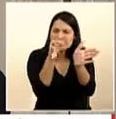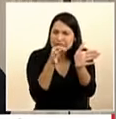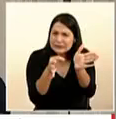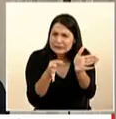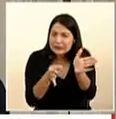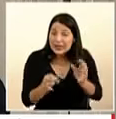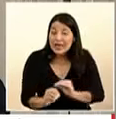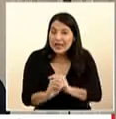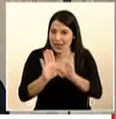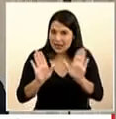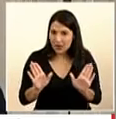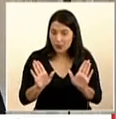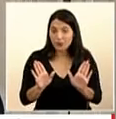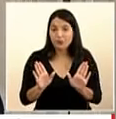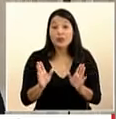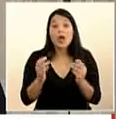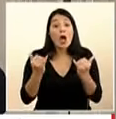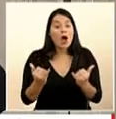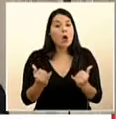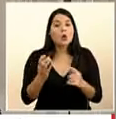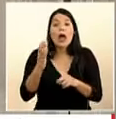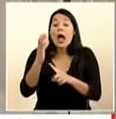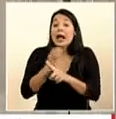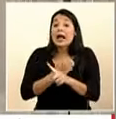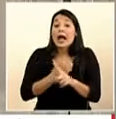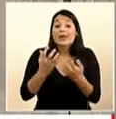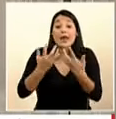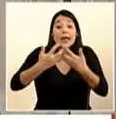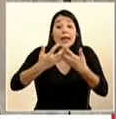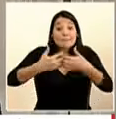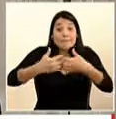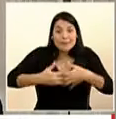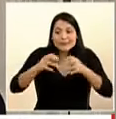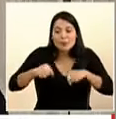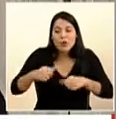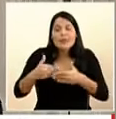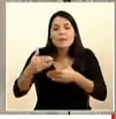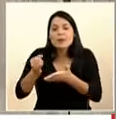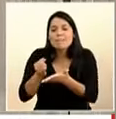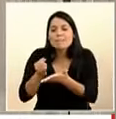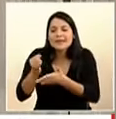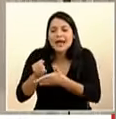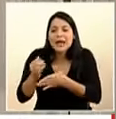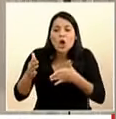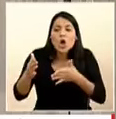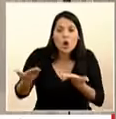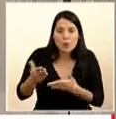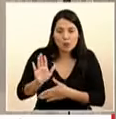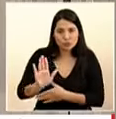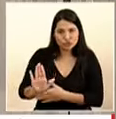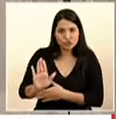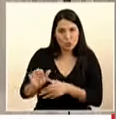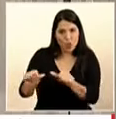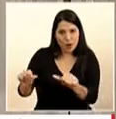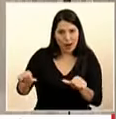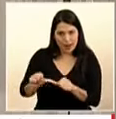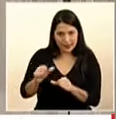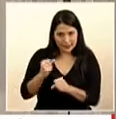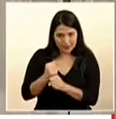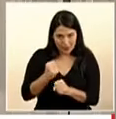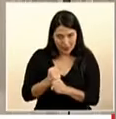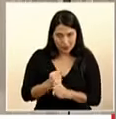a la parte legal para saber la condición de su sector voy a leer en más detalle